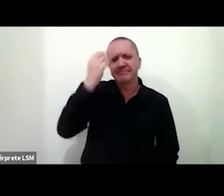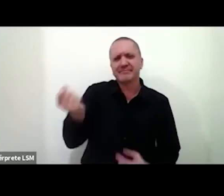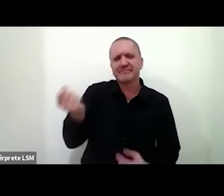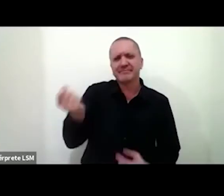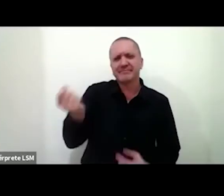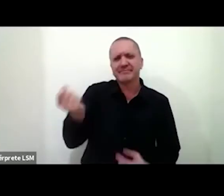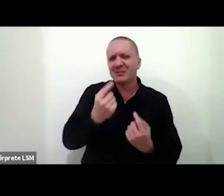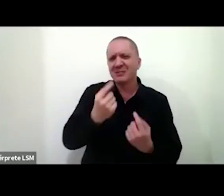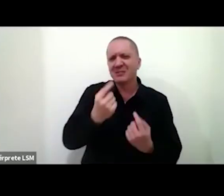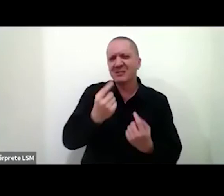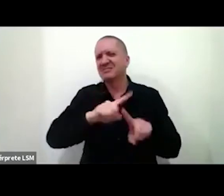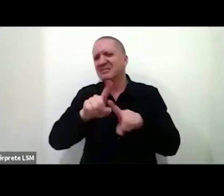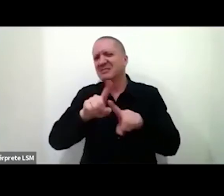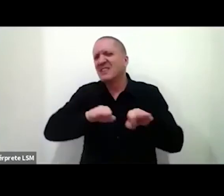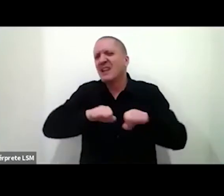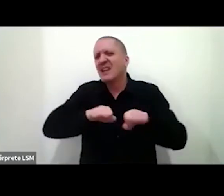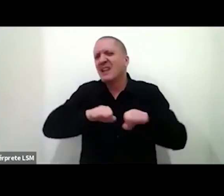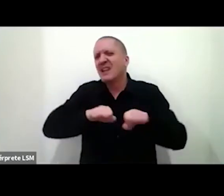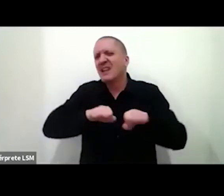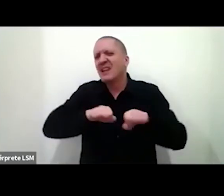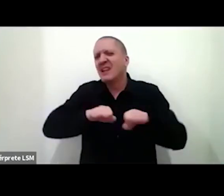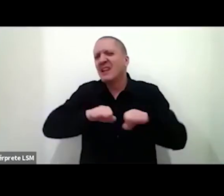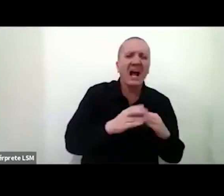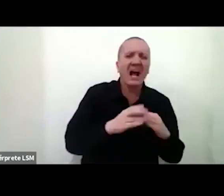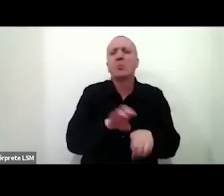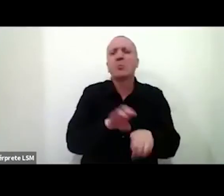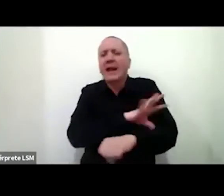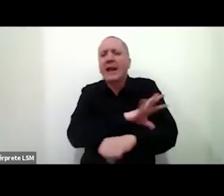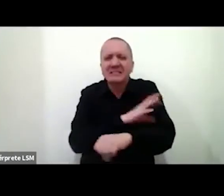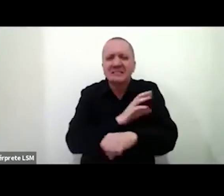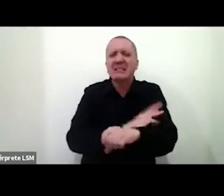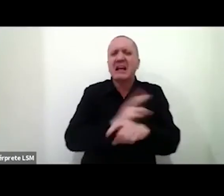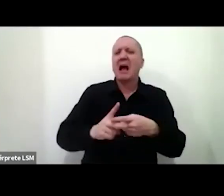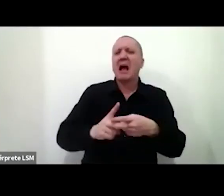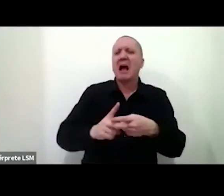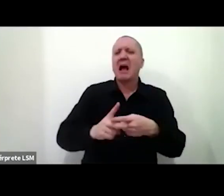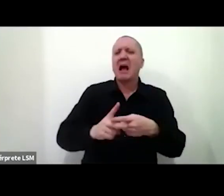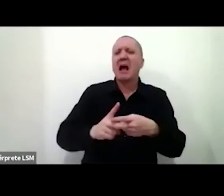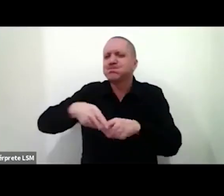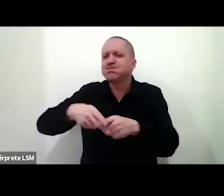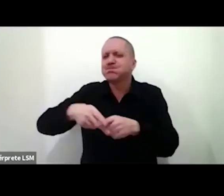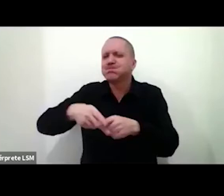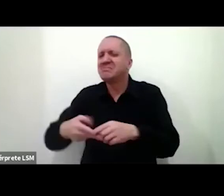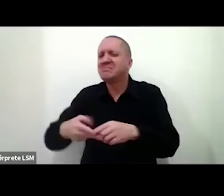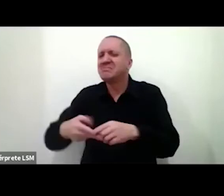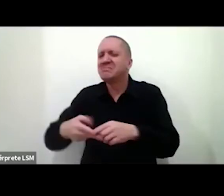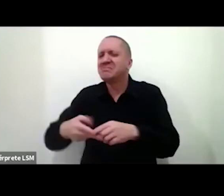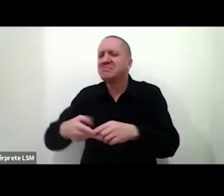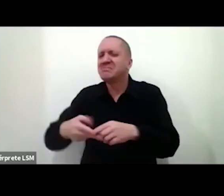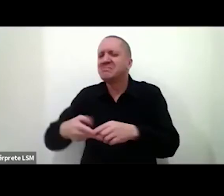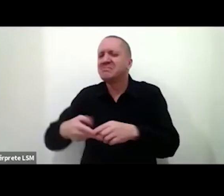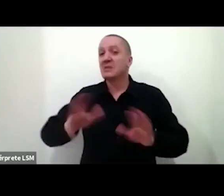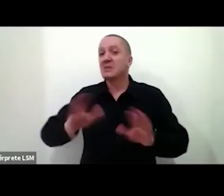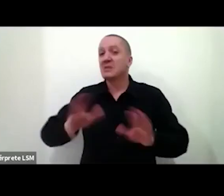cerró. Artistas, bartenders, otros proveedores de eventos con fechas canceladas debieron llevar a